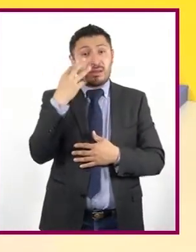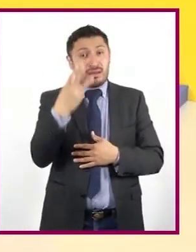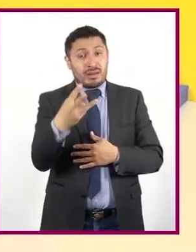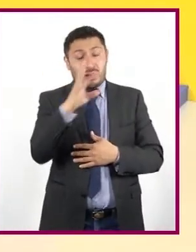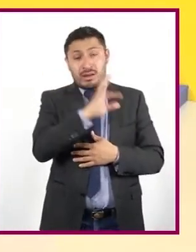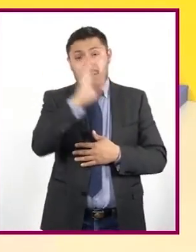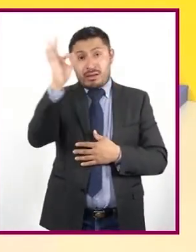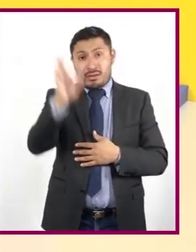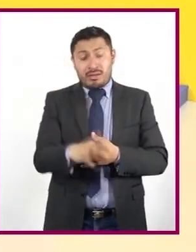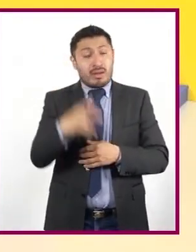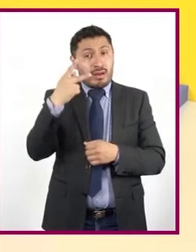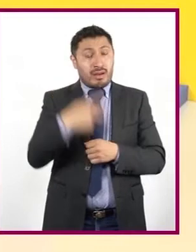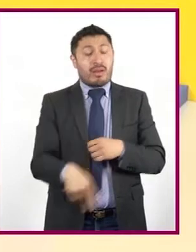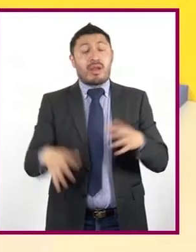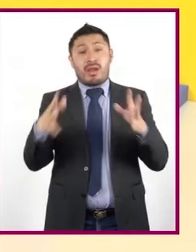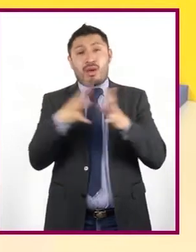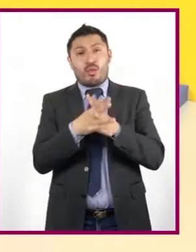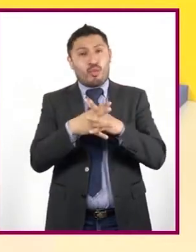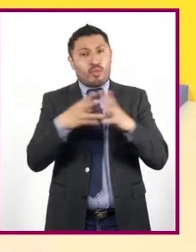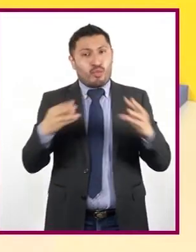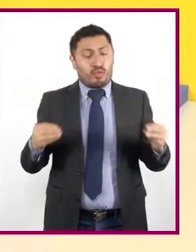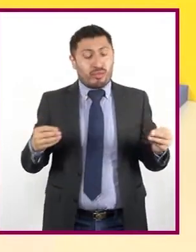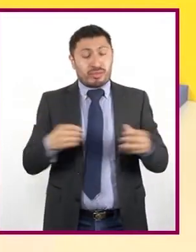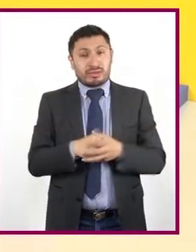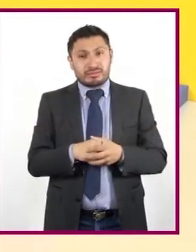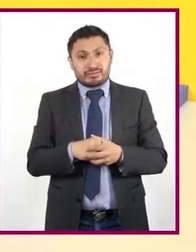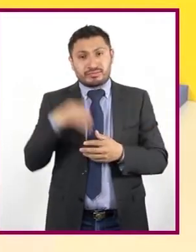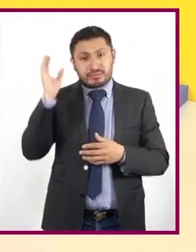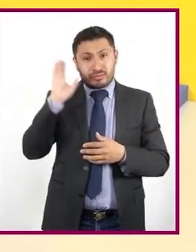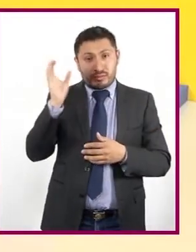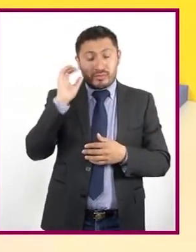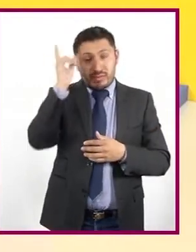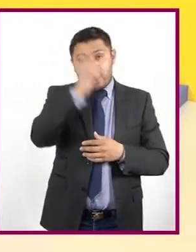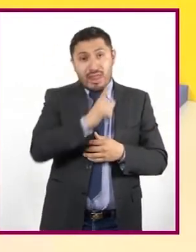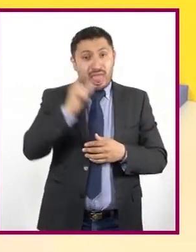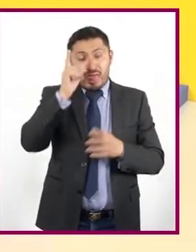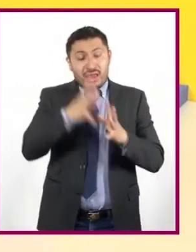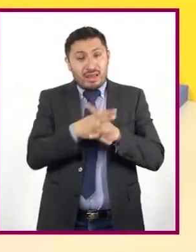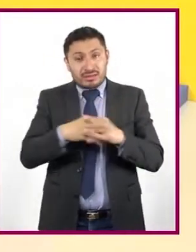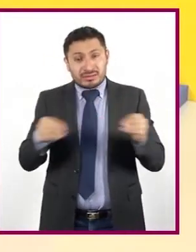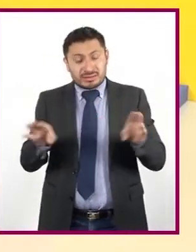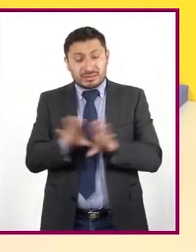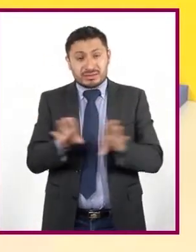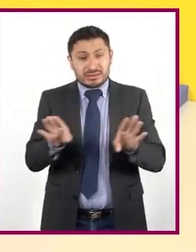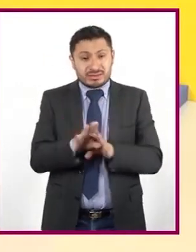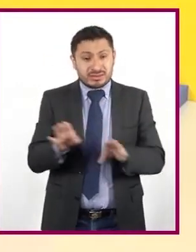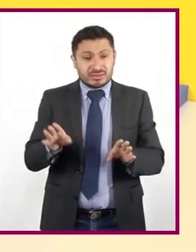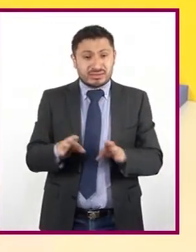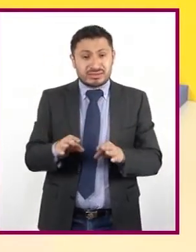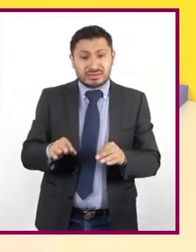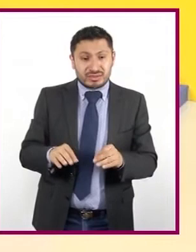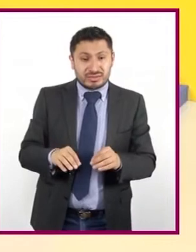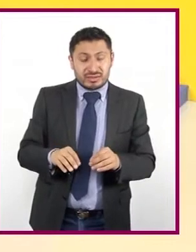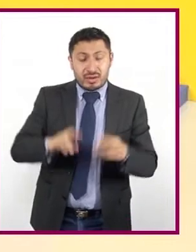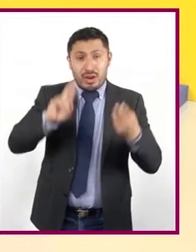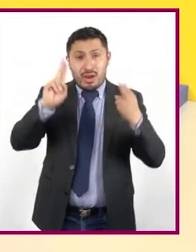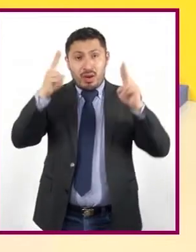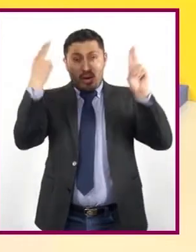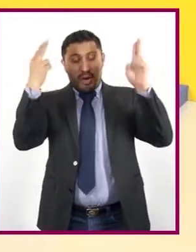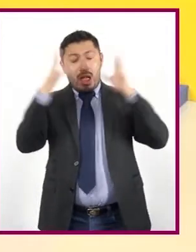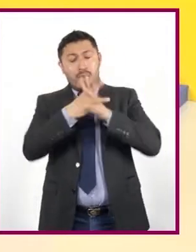43% está en peligro de extinción. Cuando una lengua se extingue, es como si desapareciera un universo